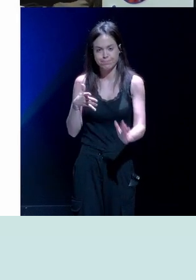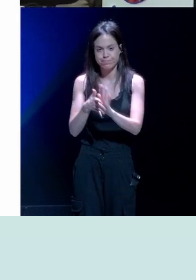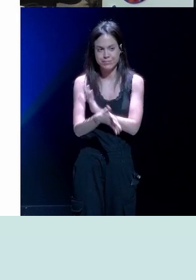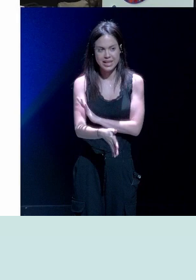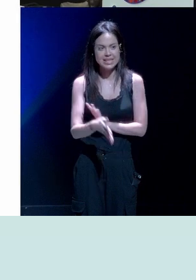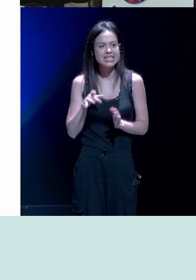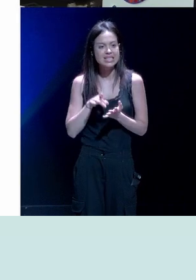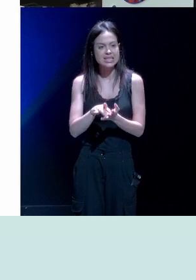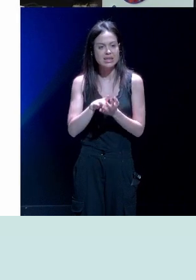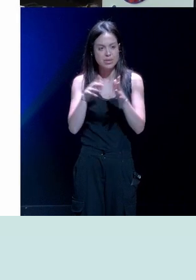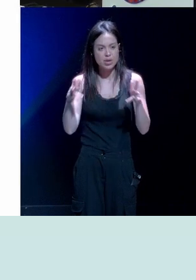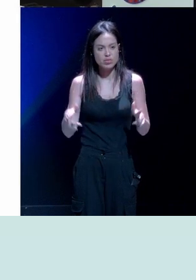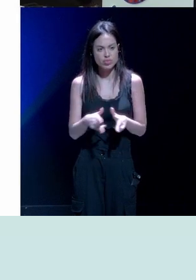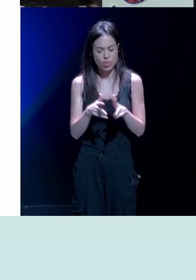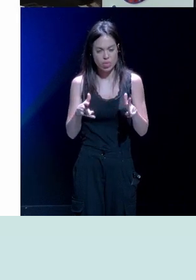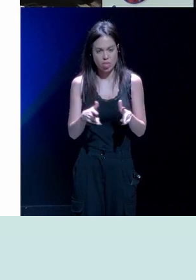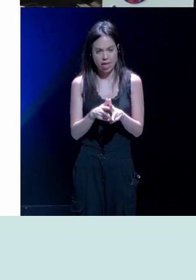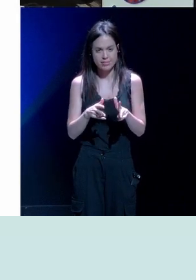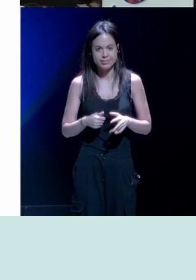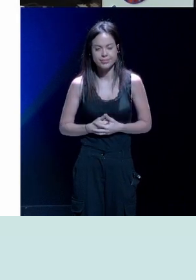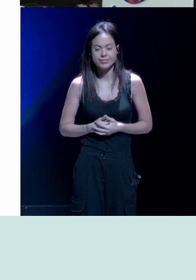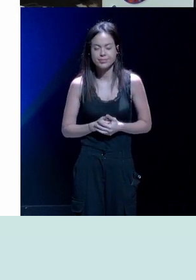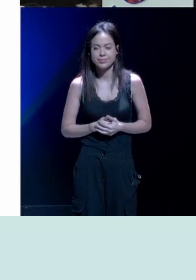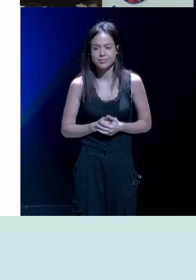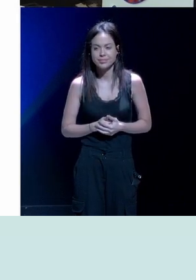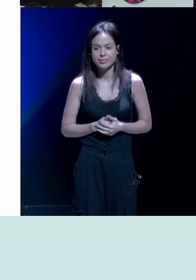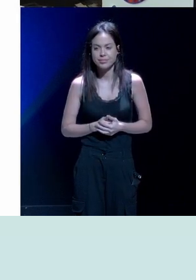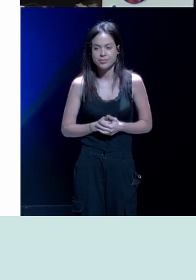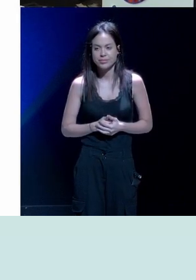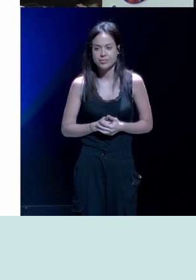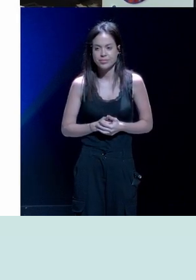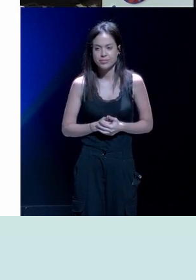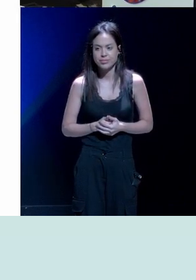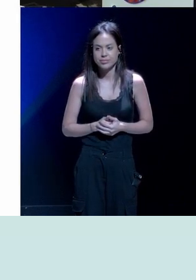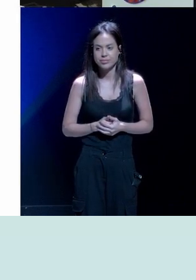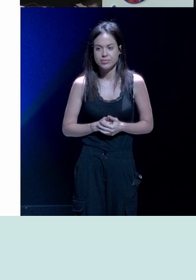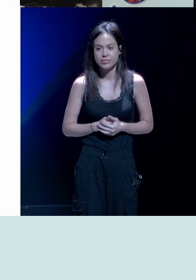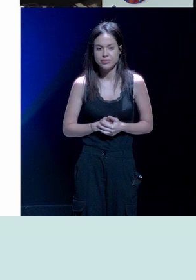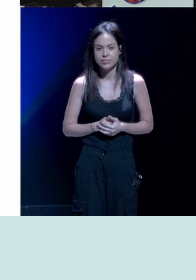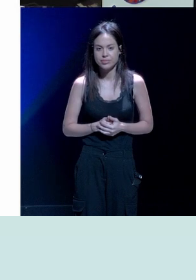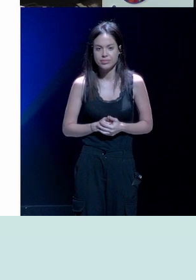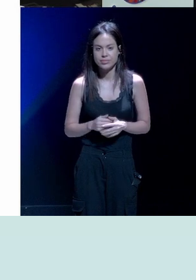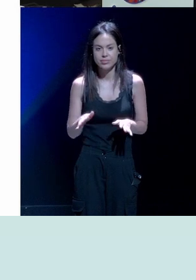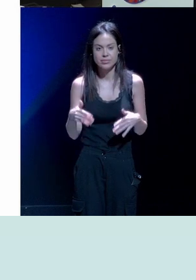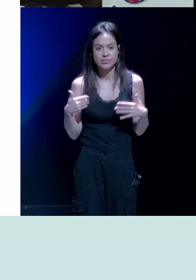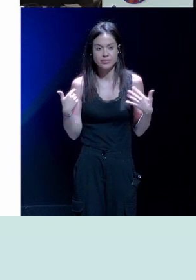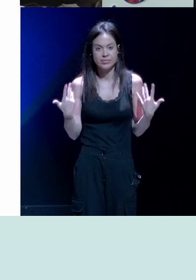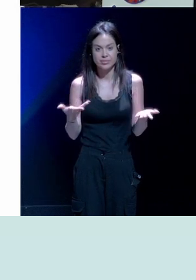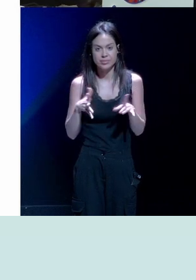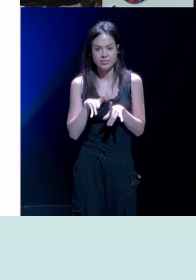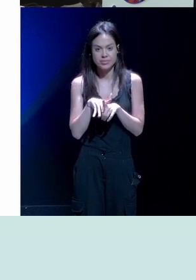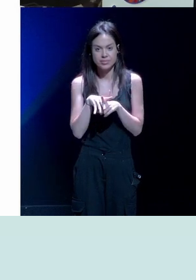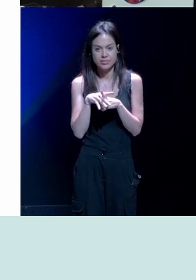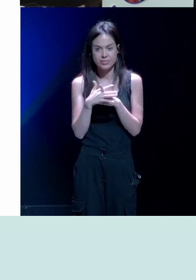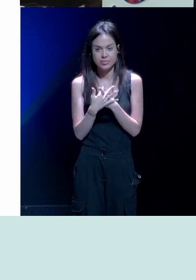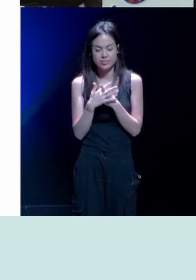sociales. Y en la medida en que se den situaciones de dependencia que